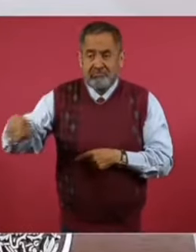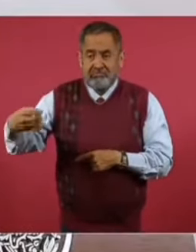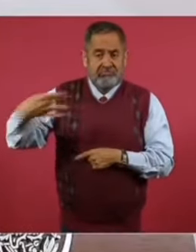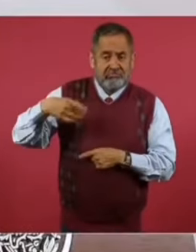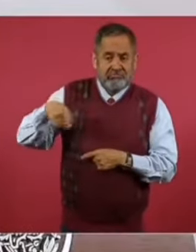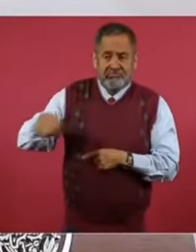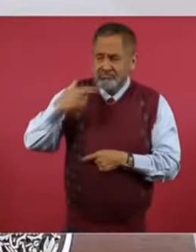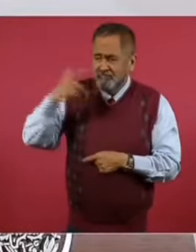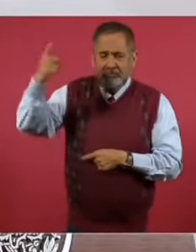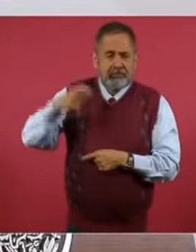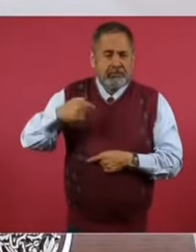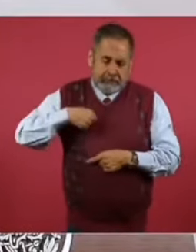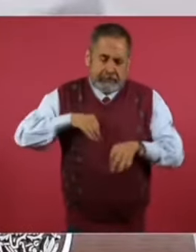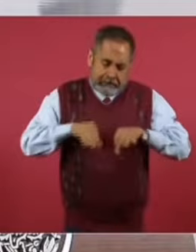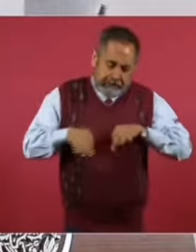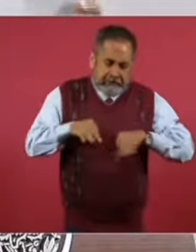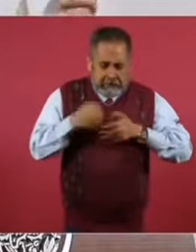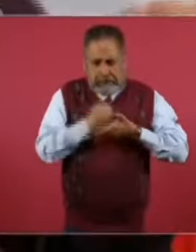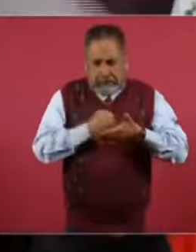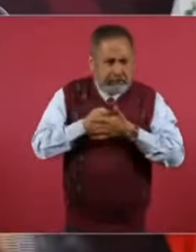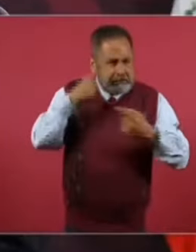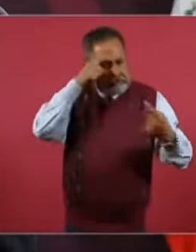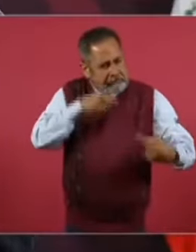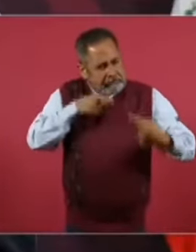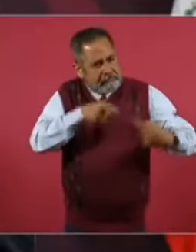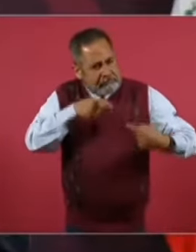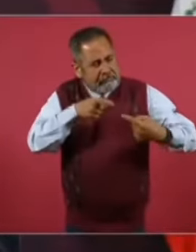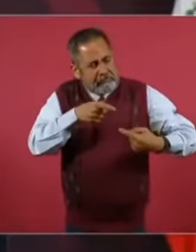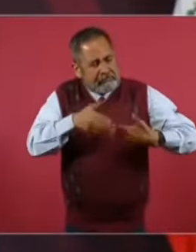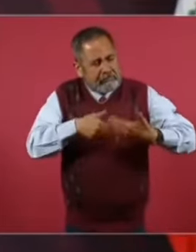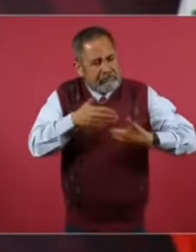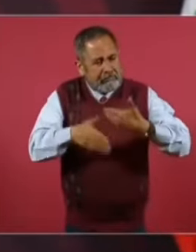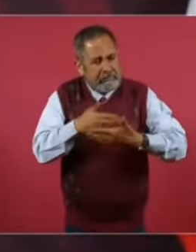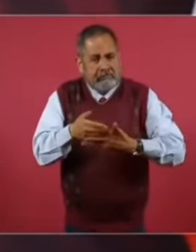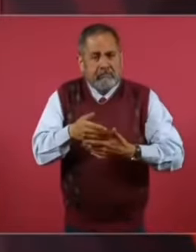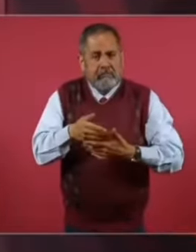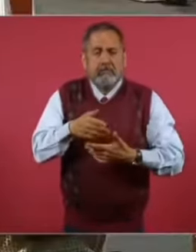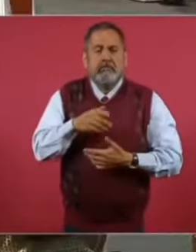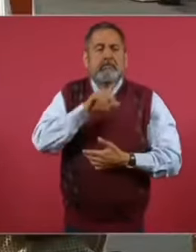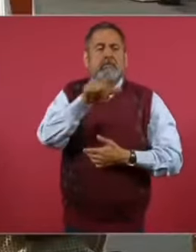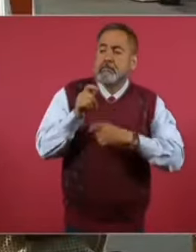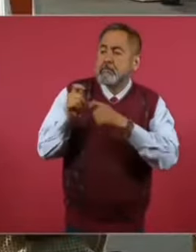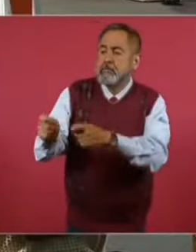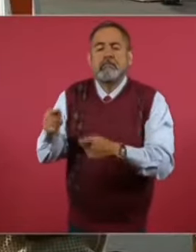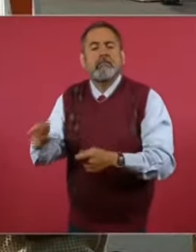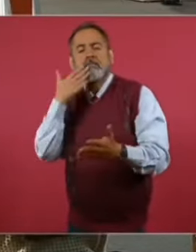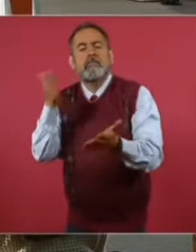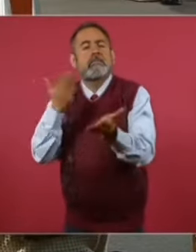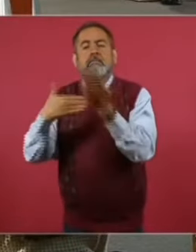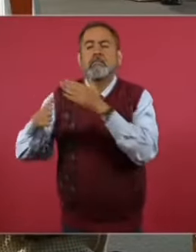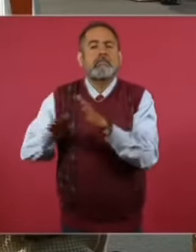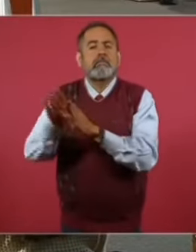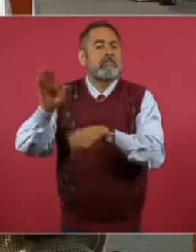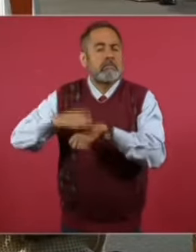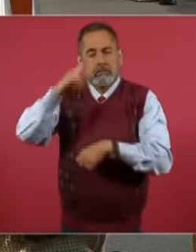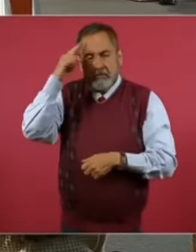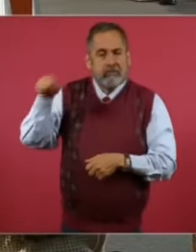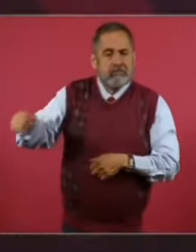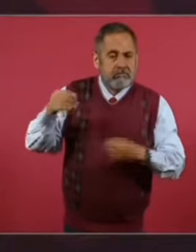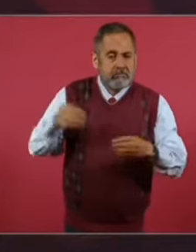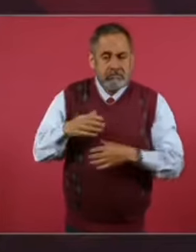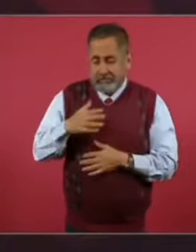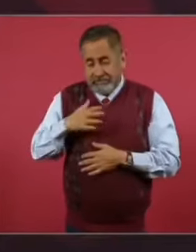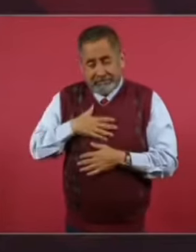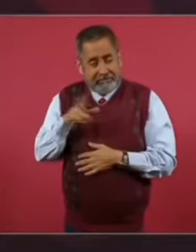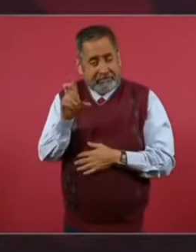gobierno a nosotros nos tocó batallar mucho Después de